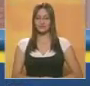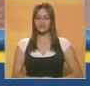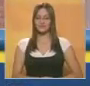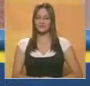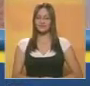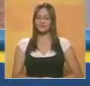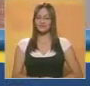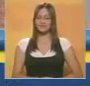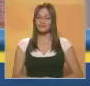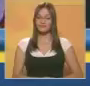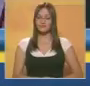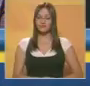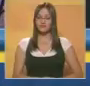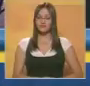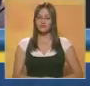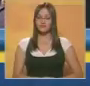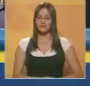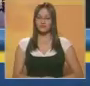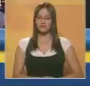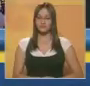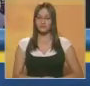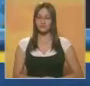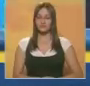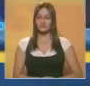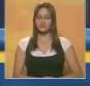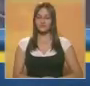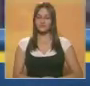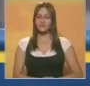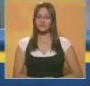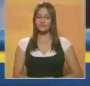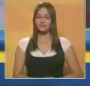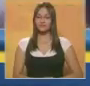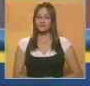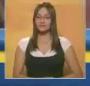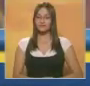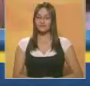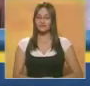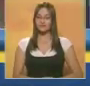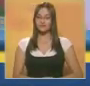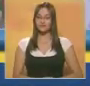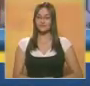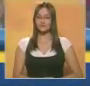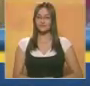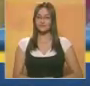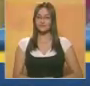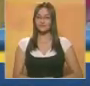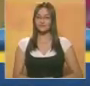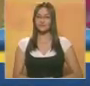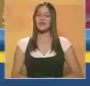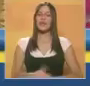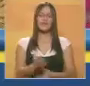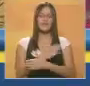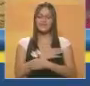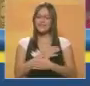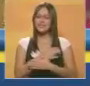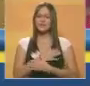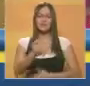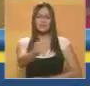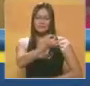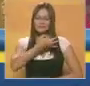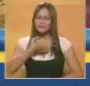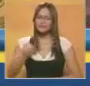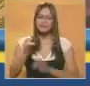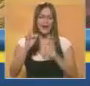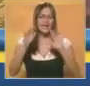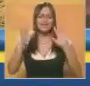Desde el cielo hasta tu boca llegaré, en tu mar moriré. Felicidades por el éxito que tuvo esta